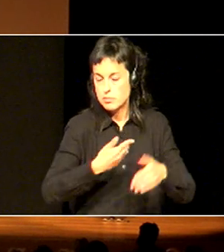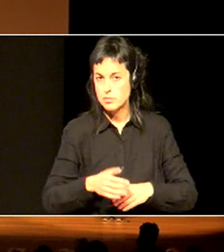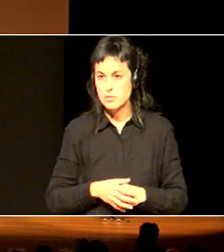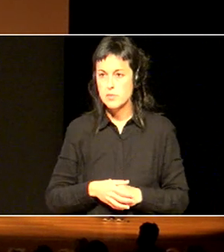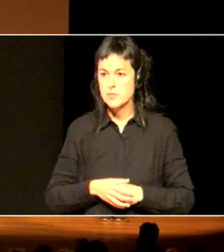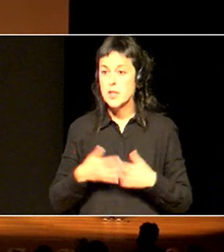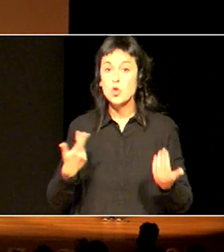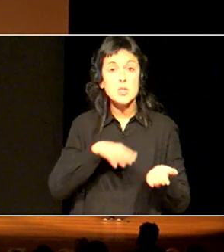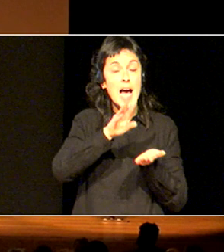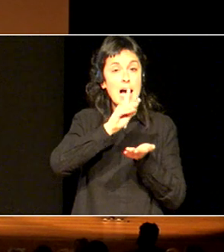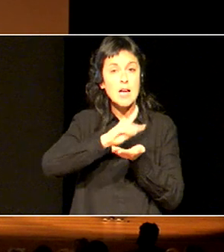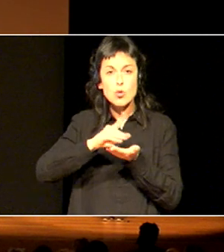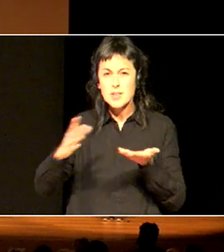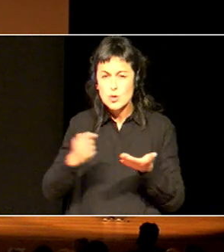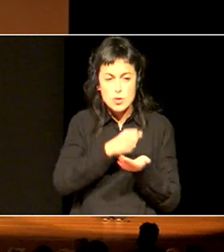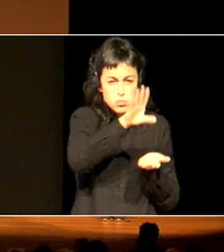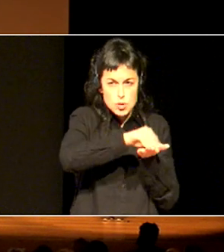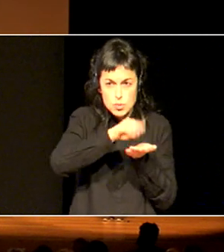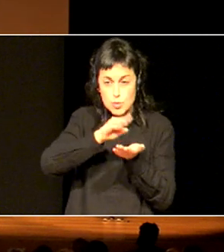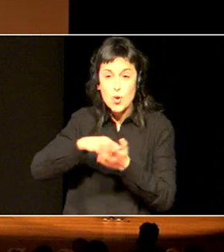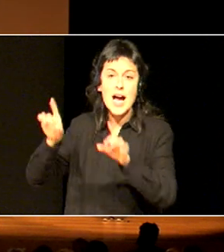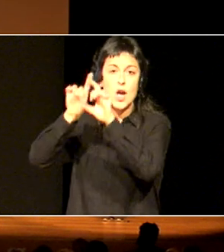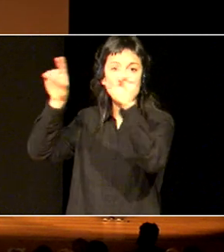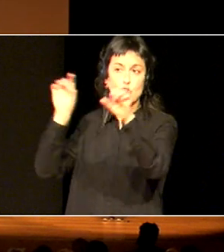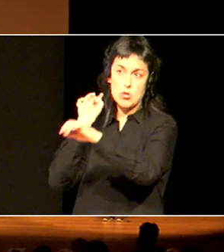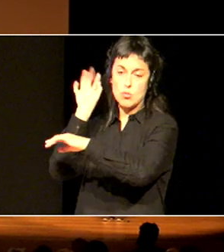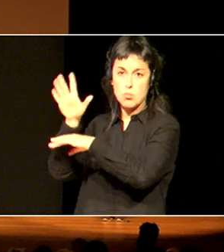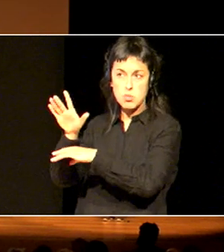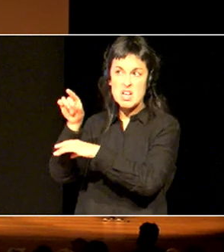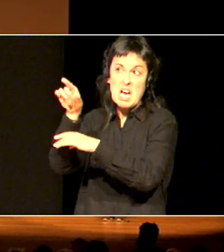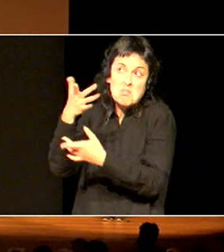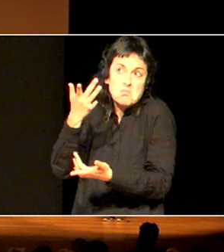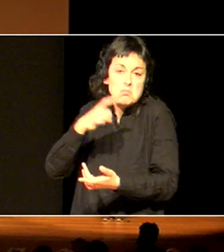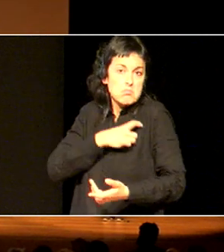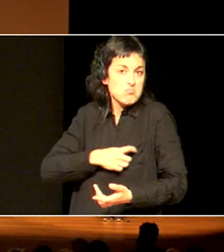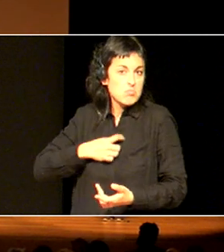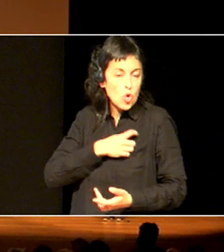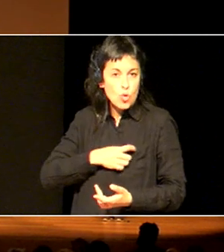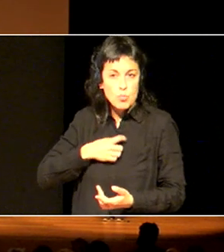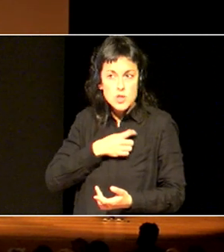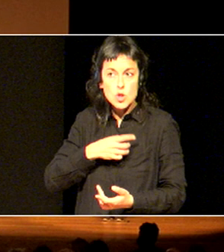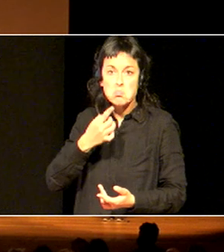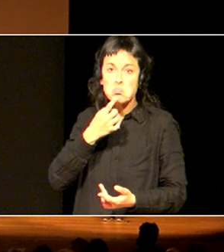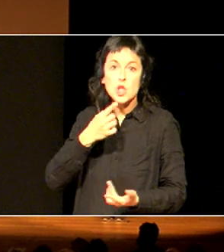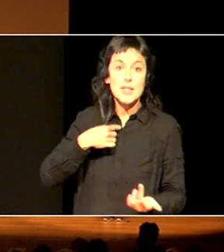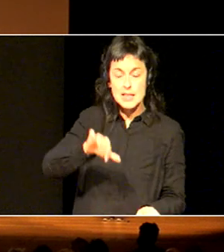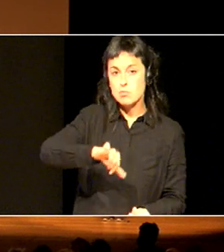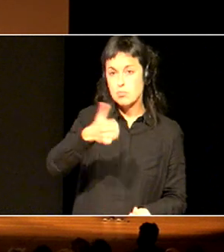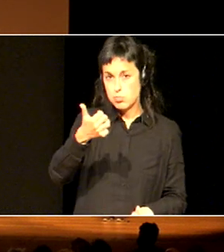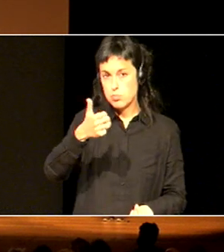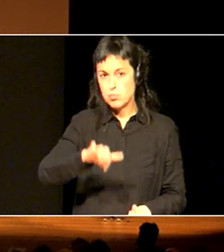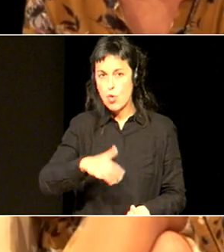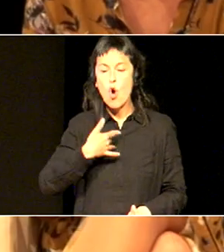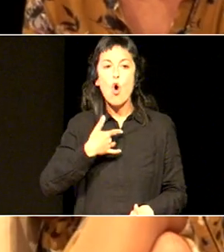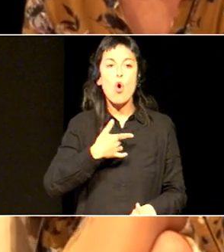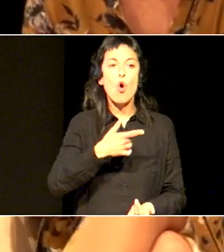Dokumentazio guztia daukagunean, konsortzioa bidaltzen da, gero haie daukate komisio bat edo esaten digutela, zeintzuk ikasle,